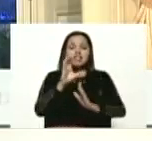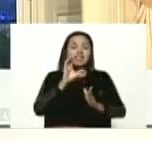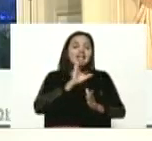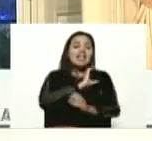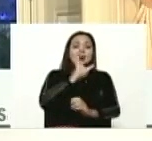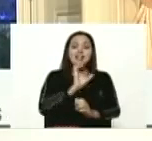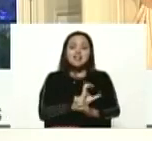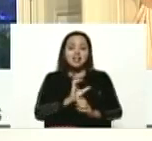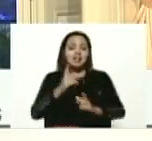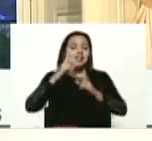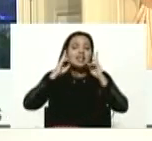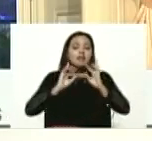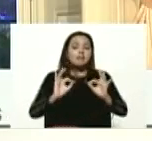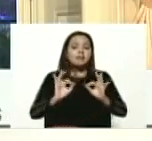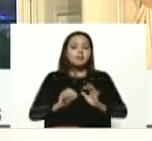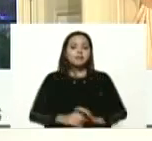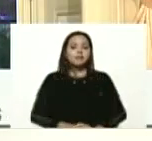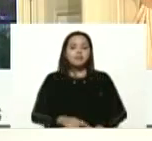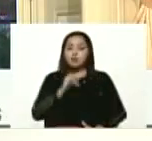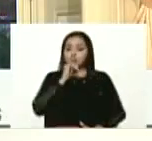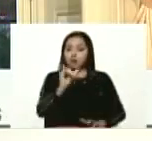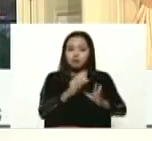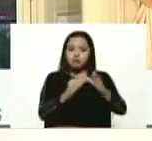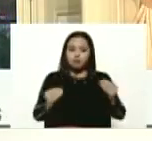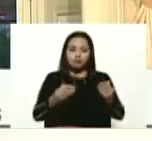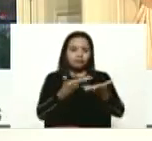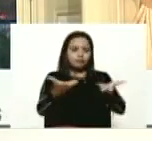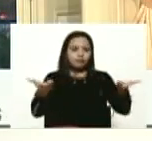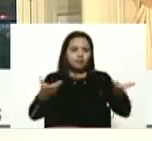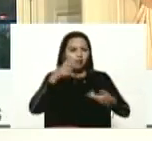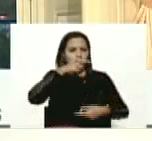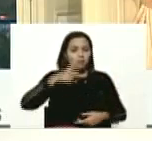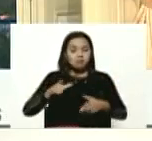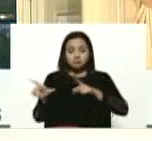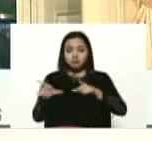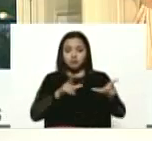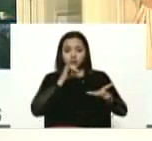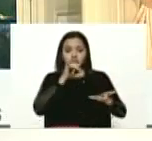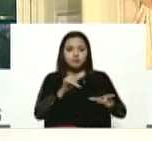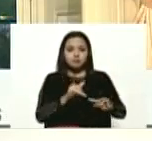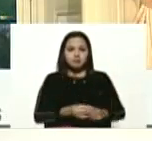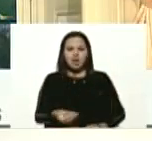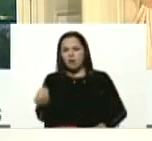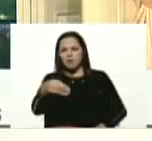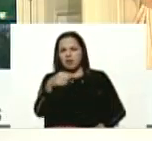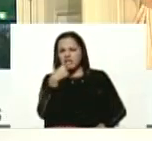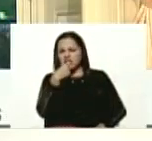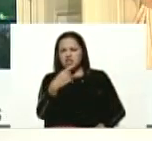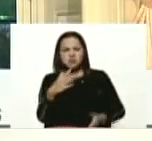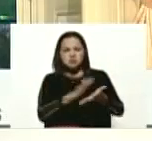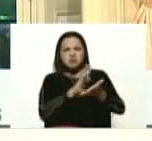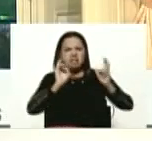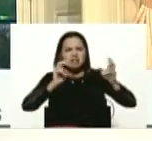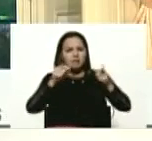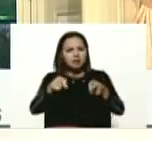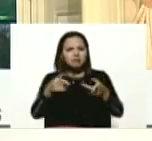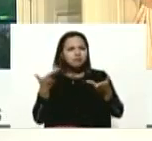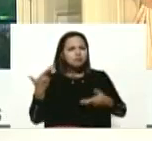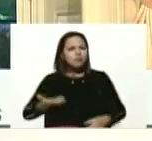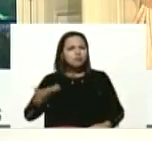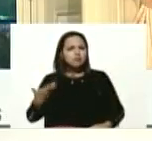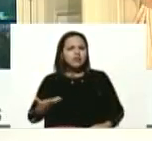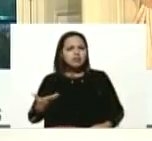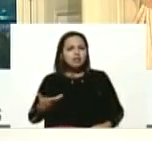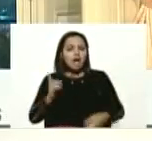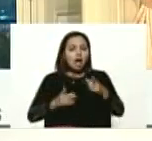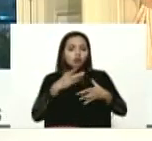energía. Informado, informado nuestro pueblo. ¿Tienes algo más que agregar sobre este tema tan importante, de